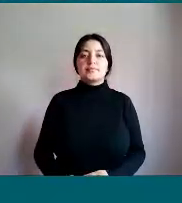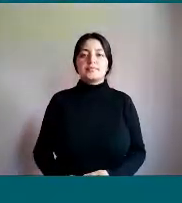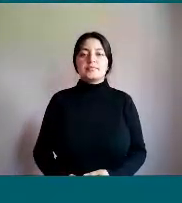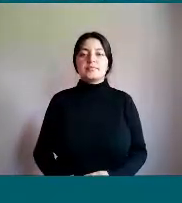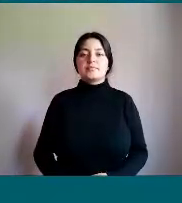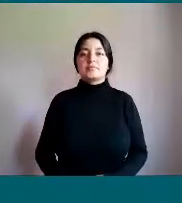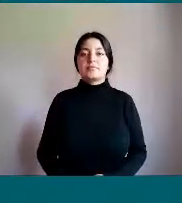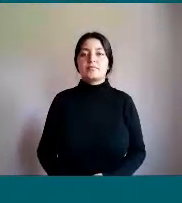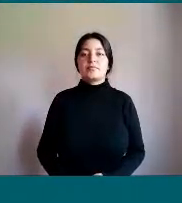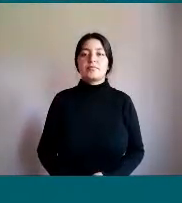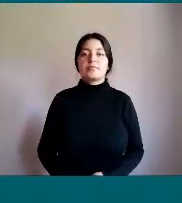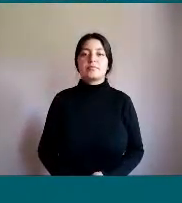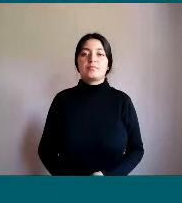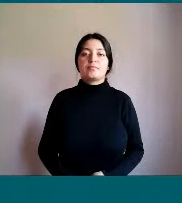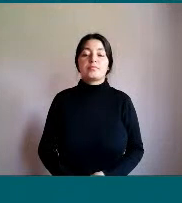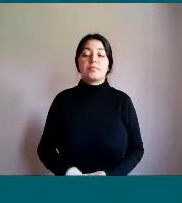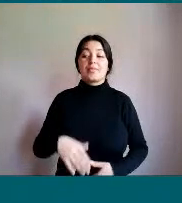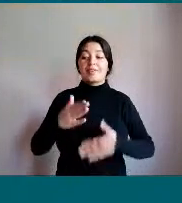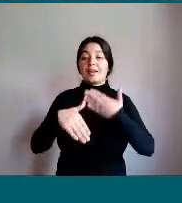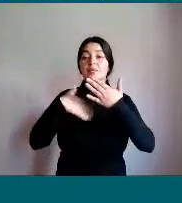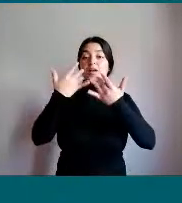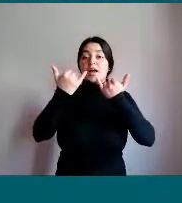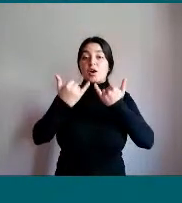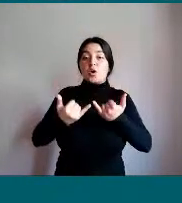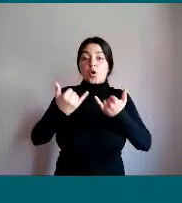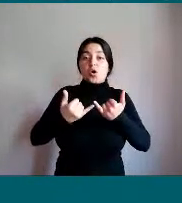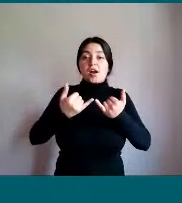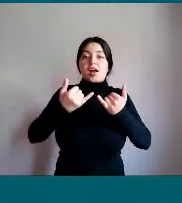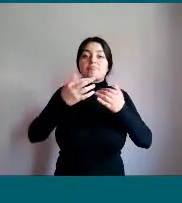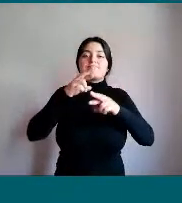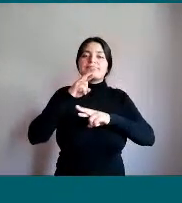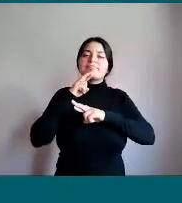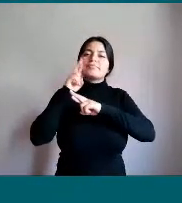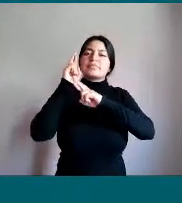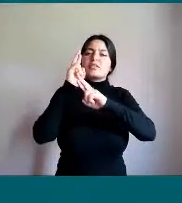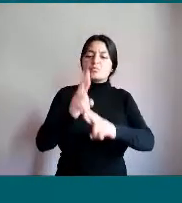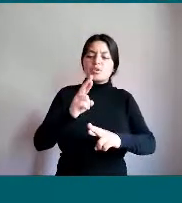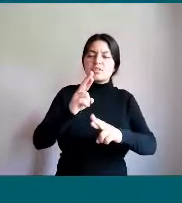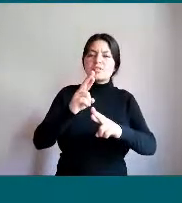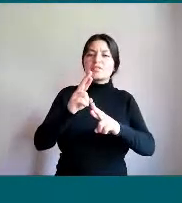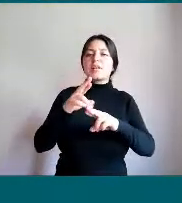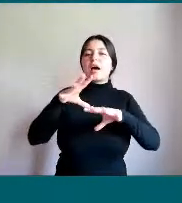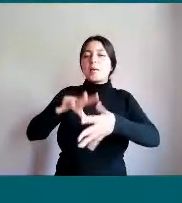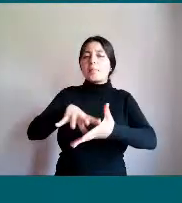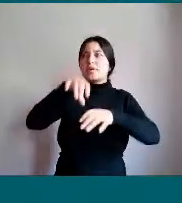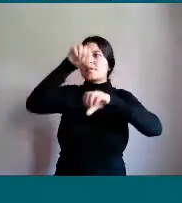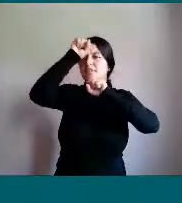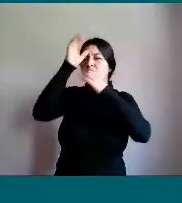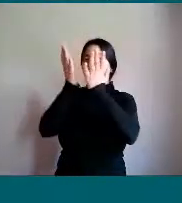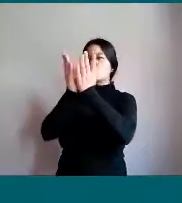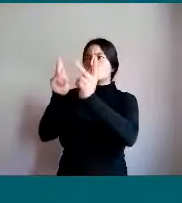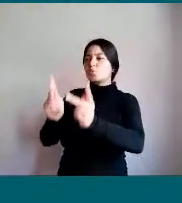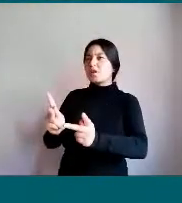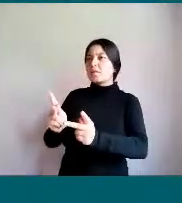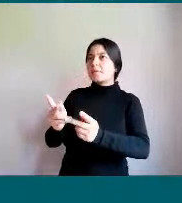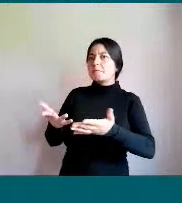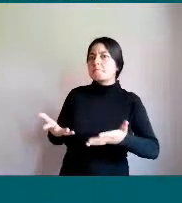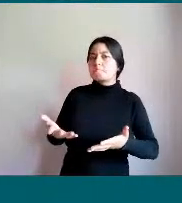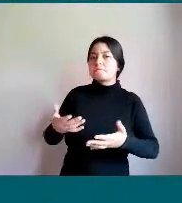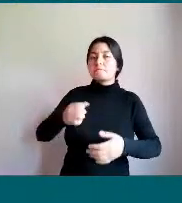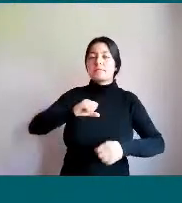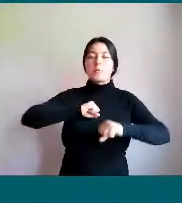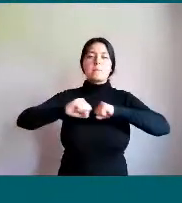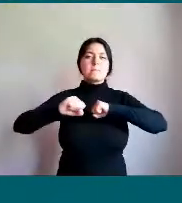qué es un resultado esperado de aprendizaje. Vamos a intentar redactarlo de una manera sencilla, como os decía. Decía que tiene un verbo, ¿vale? Que